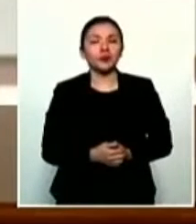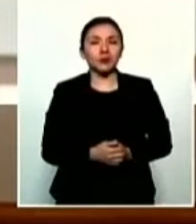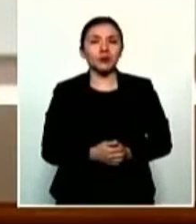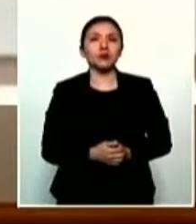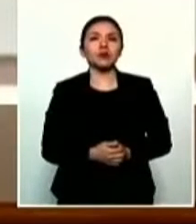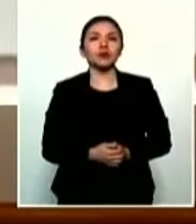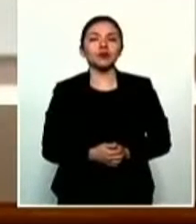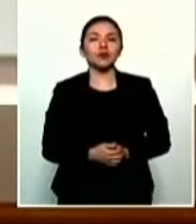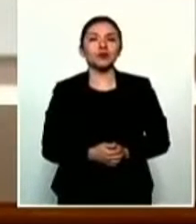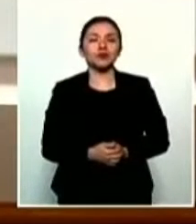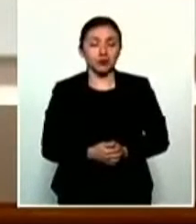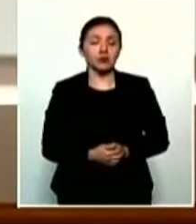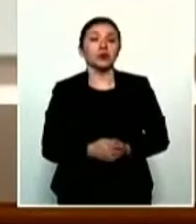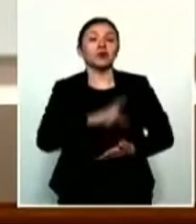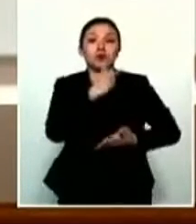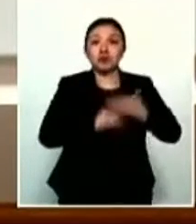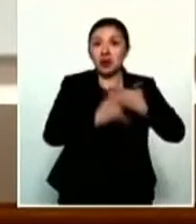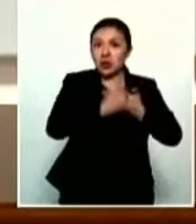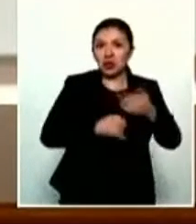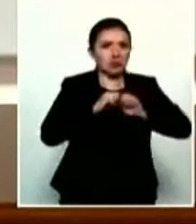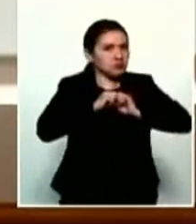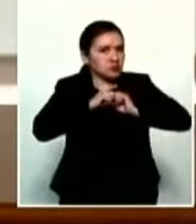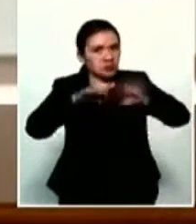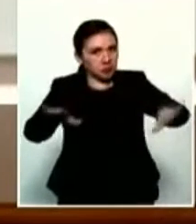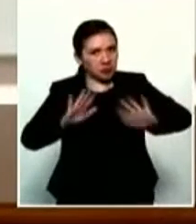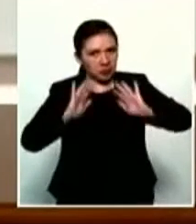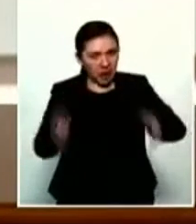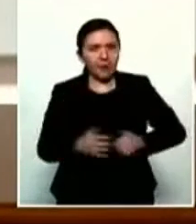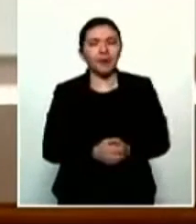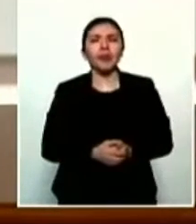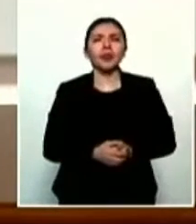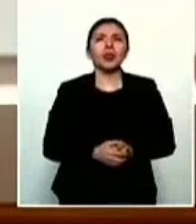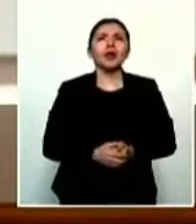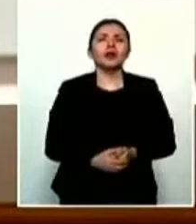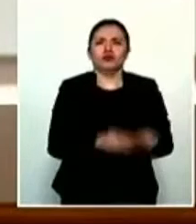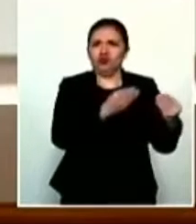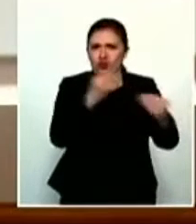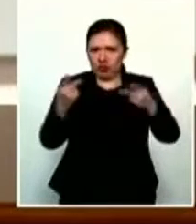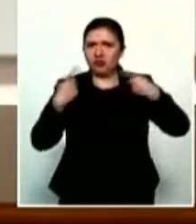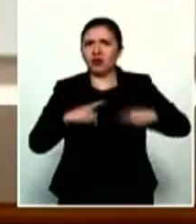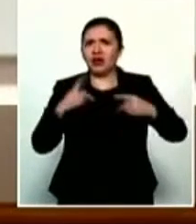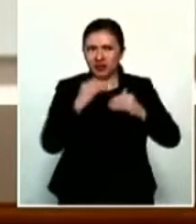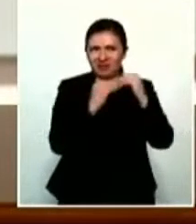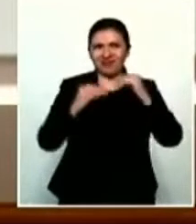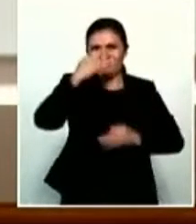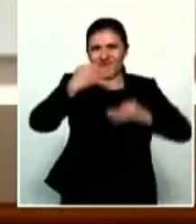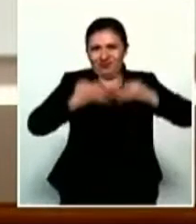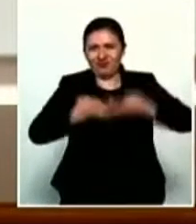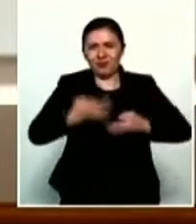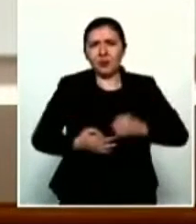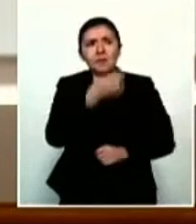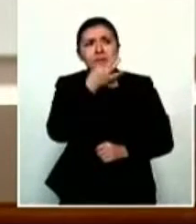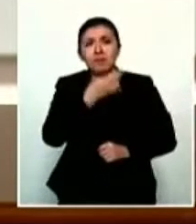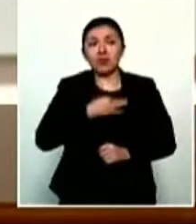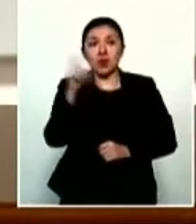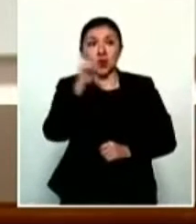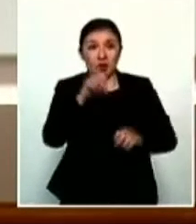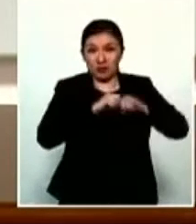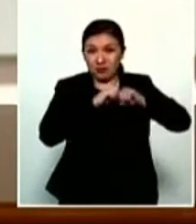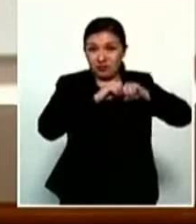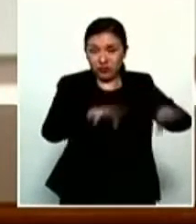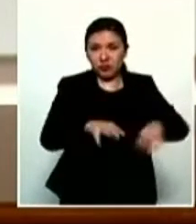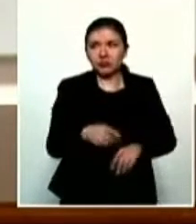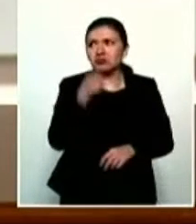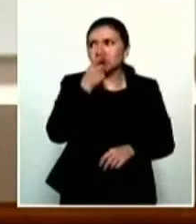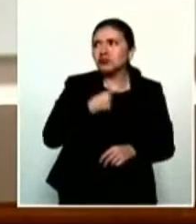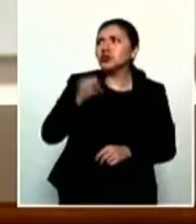Sale el proyecto y varios ministros que me dijeron en cuanto salió el proyecto que